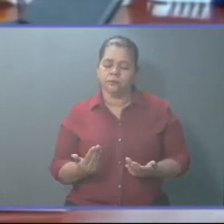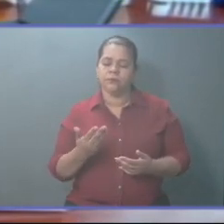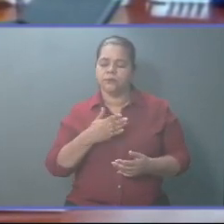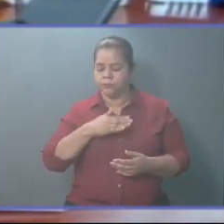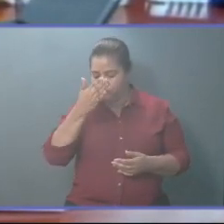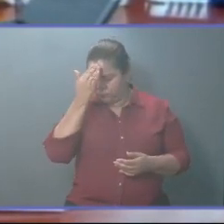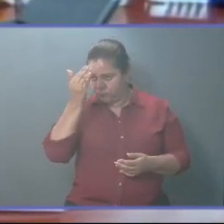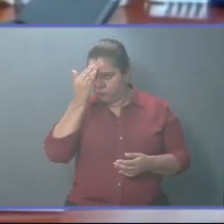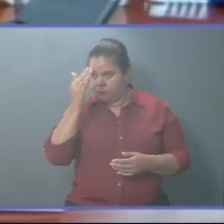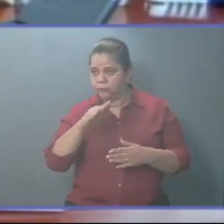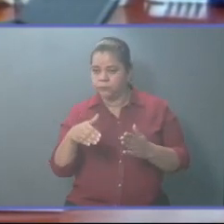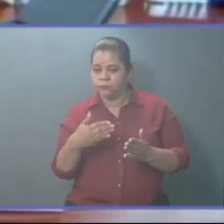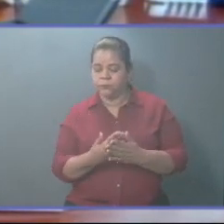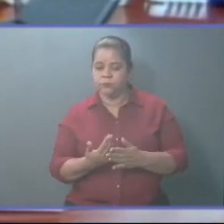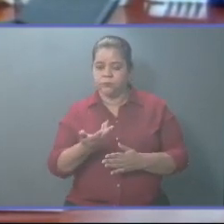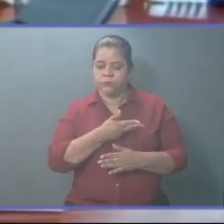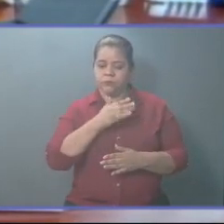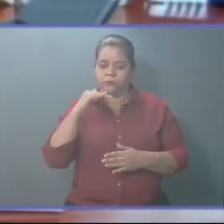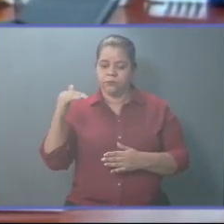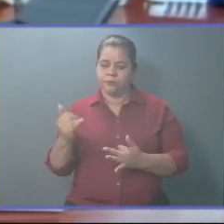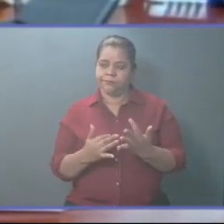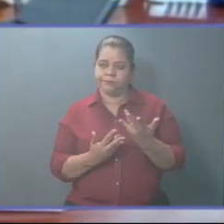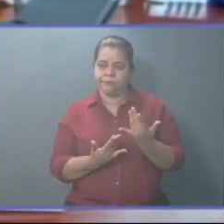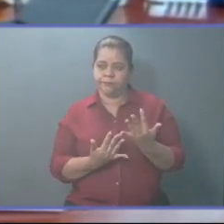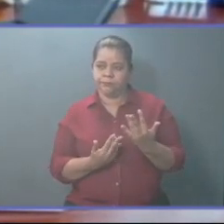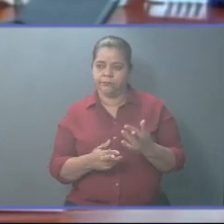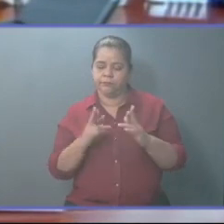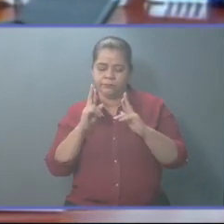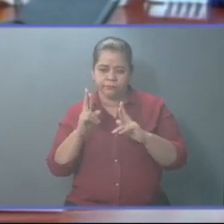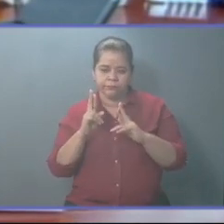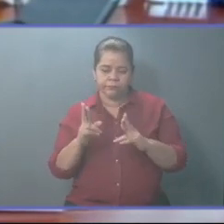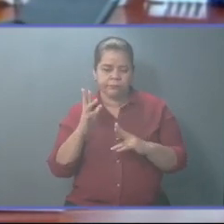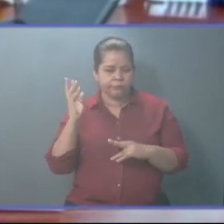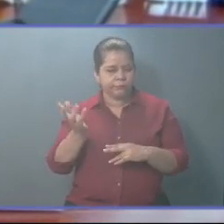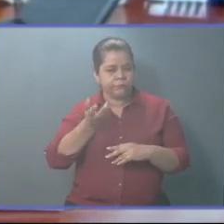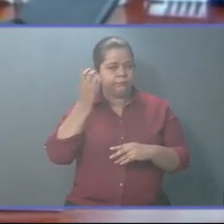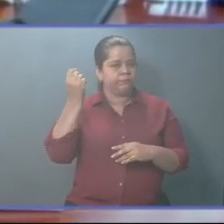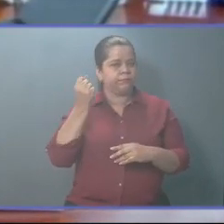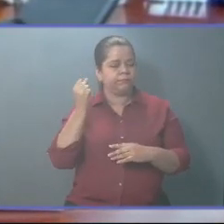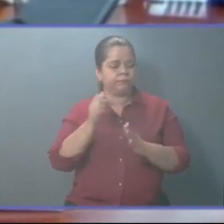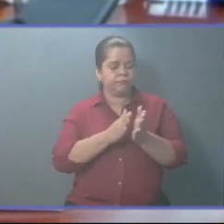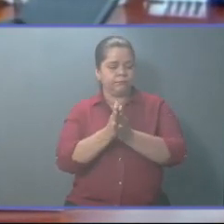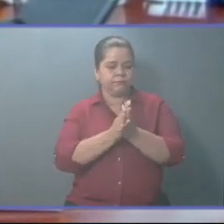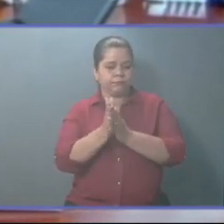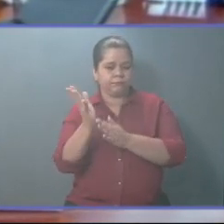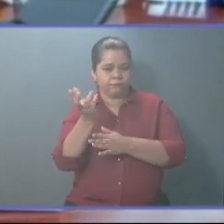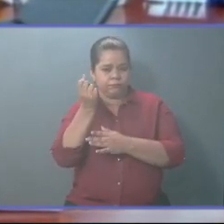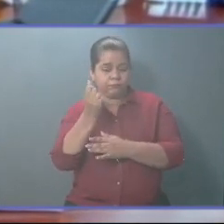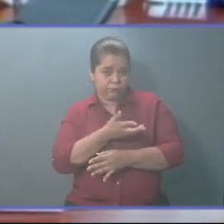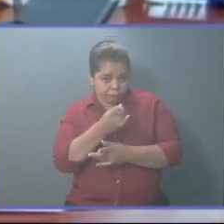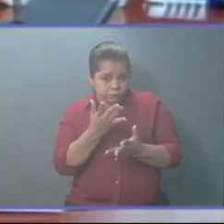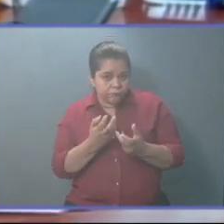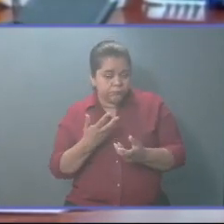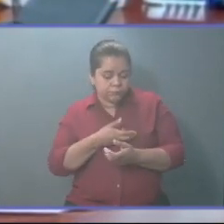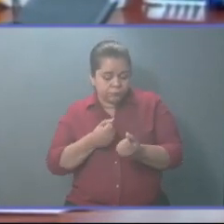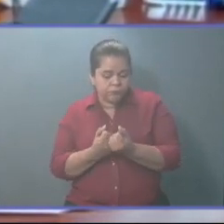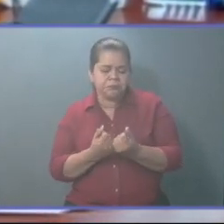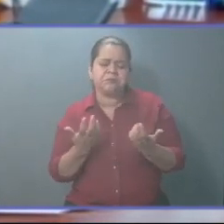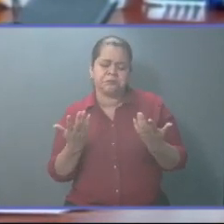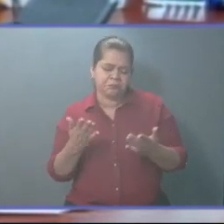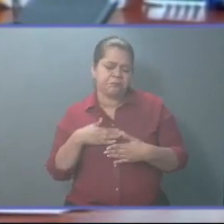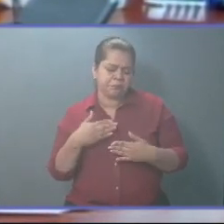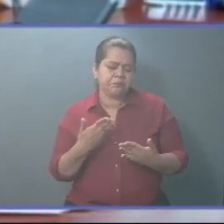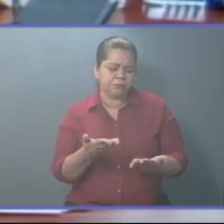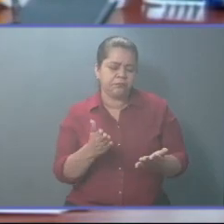expectativa también de nuestro país, así que muchos éxitos y en lo que podamos colaborar quedamos a la orden